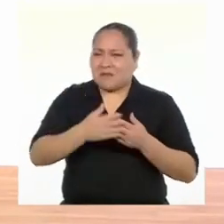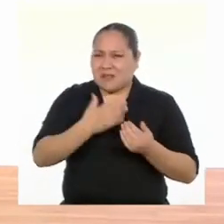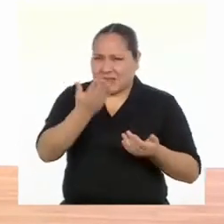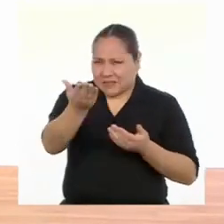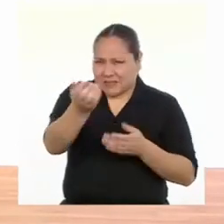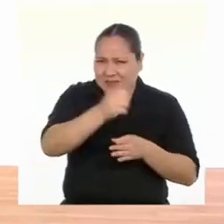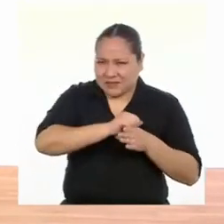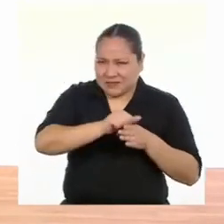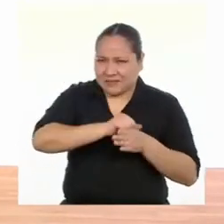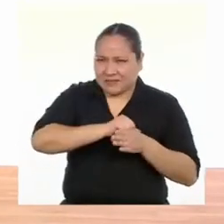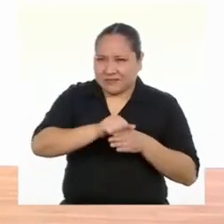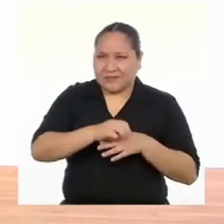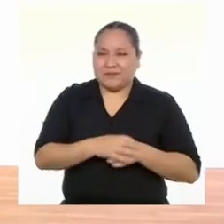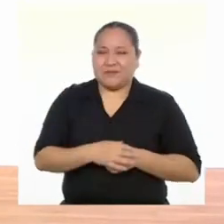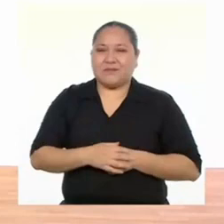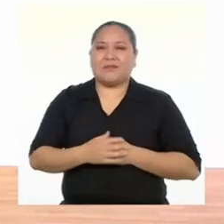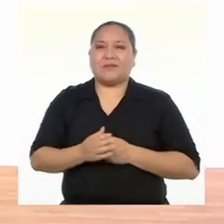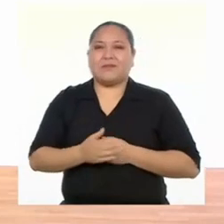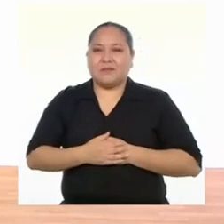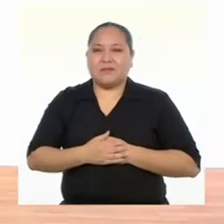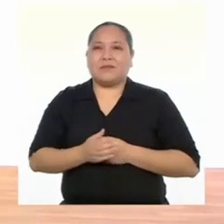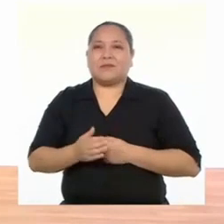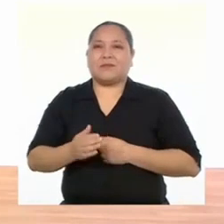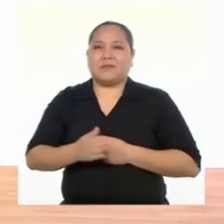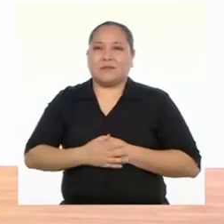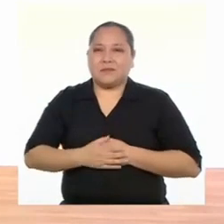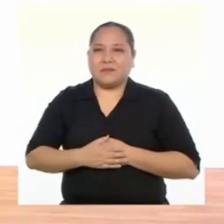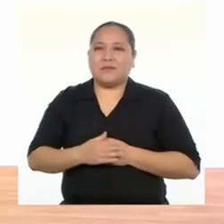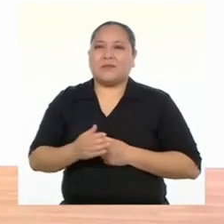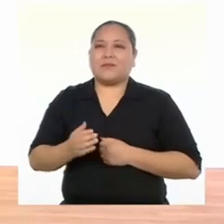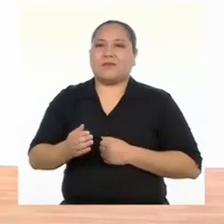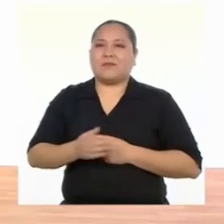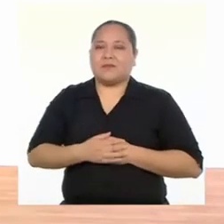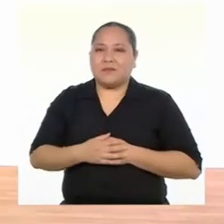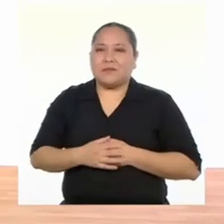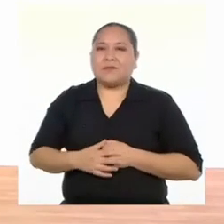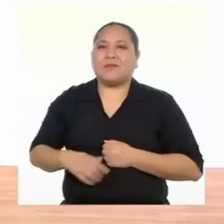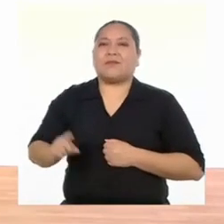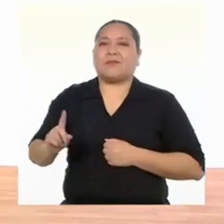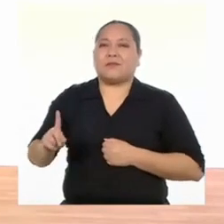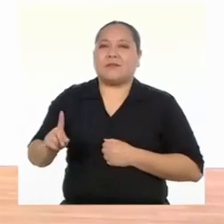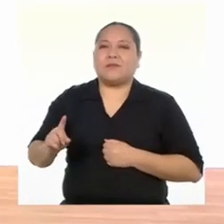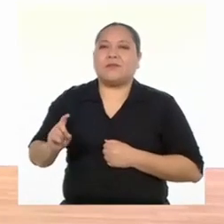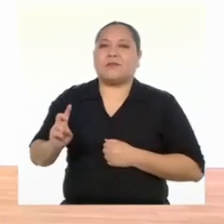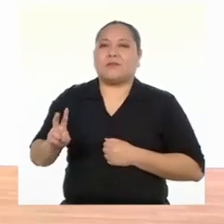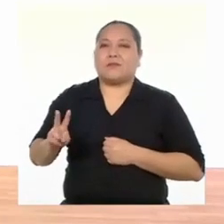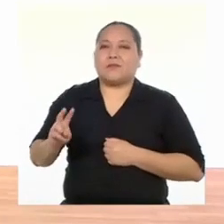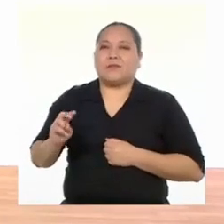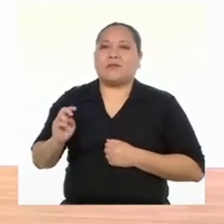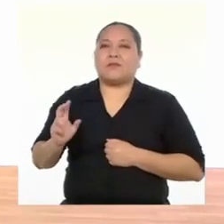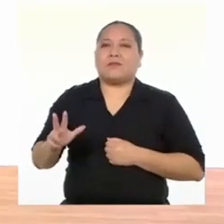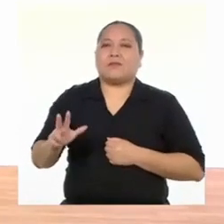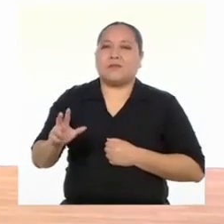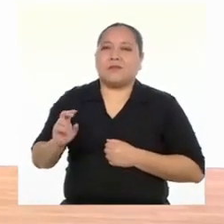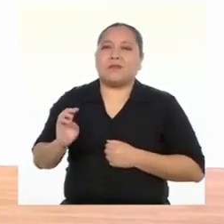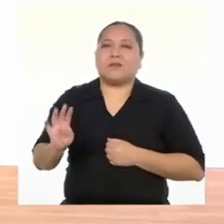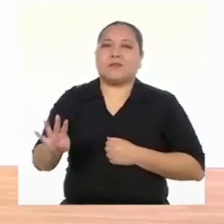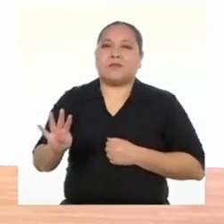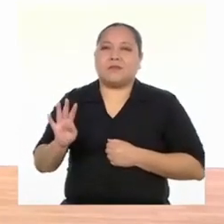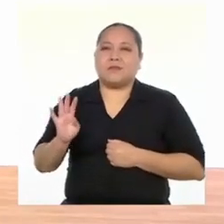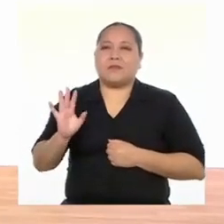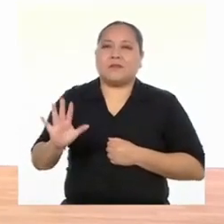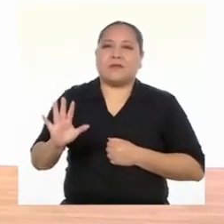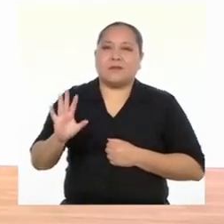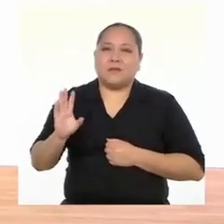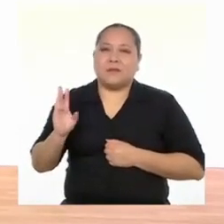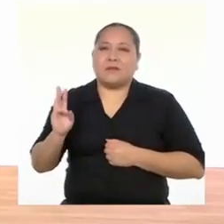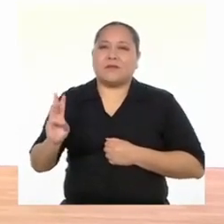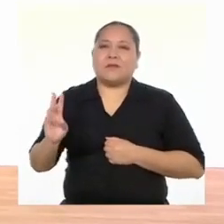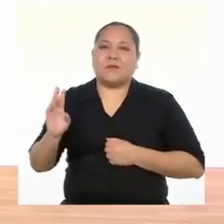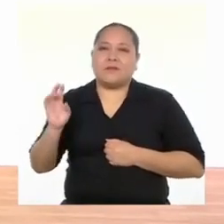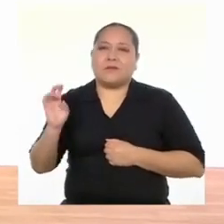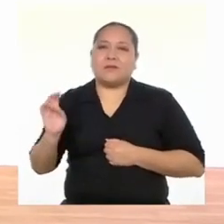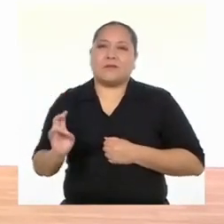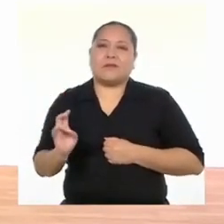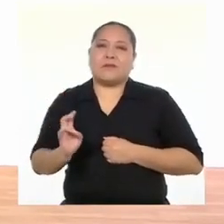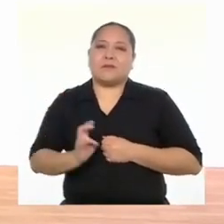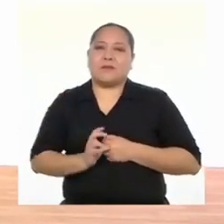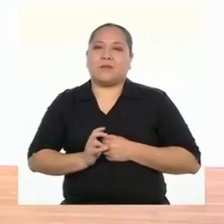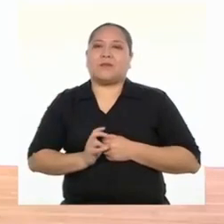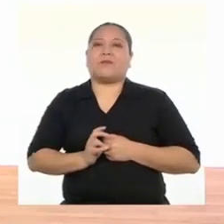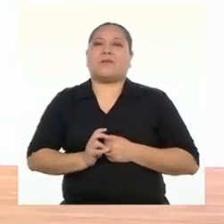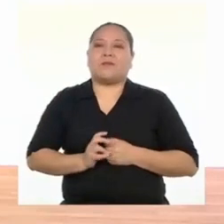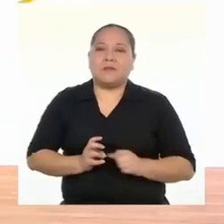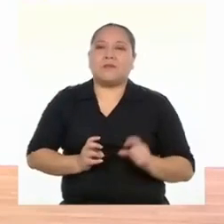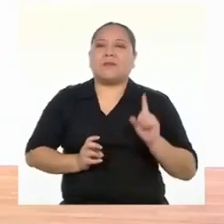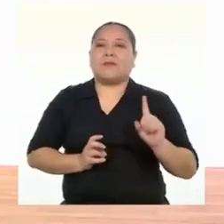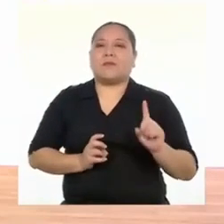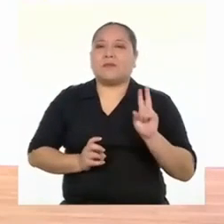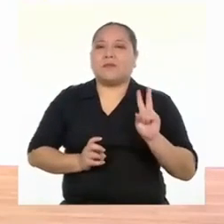para nosotros. Bien, 3, 2, 1, va. Y 1, 2, 3, 4, 5, 6